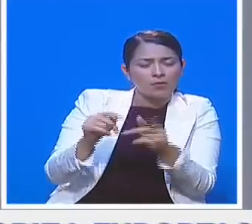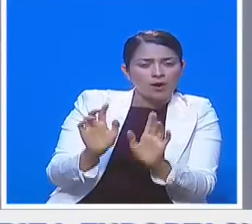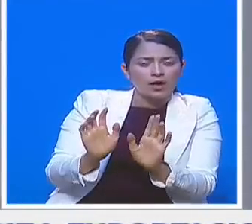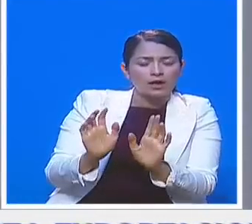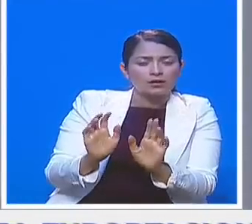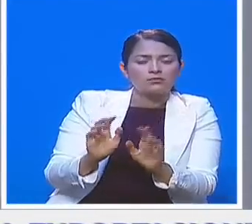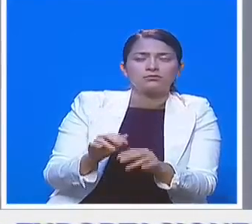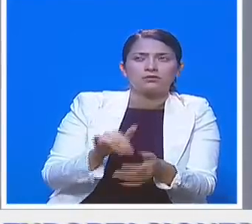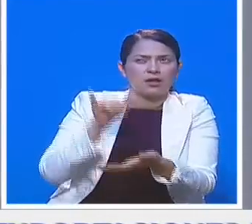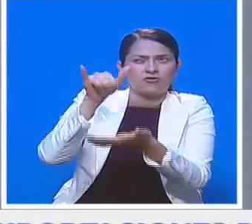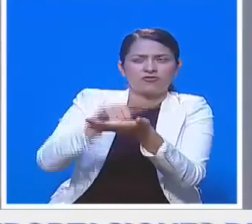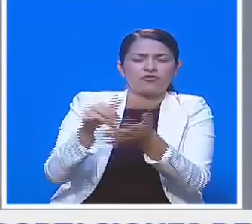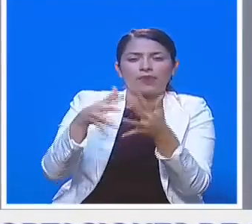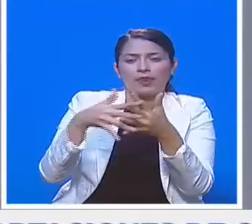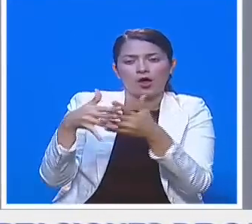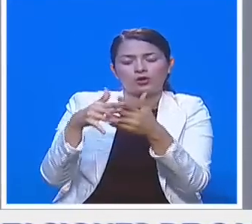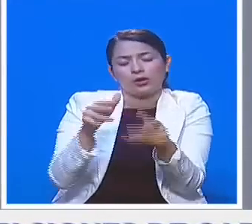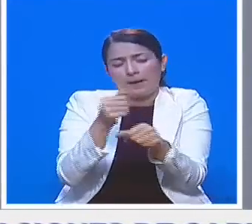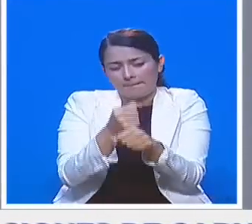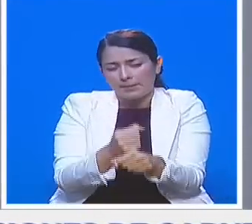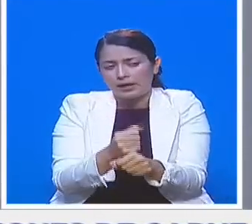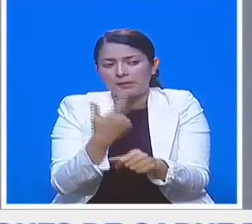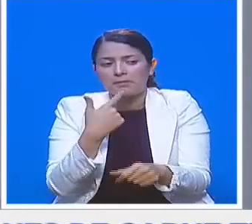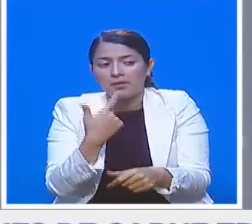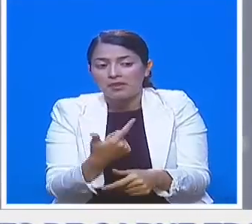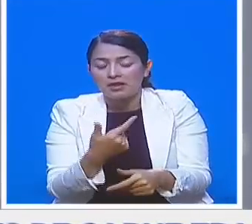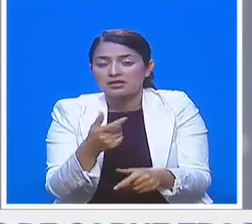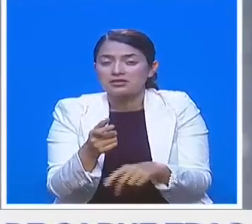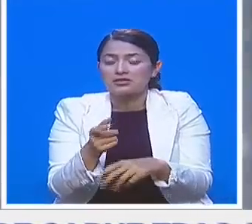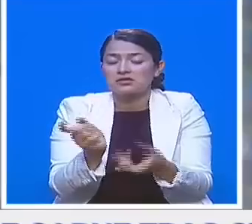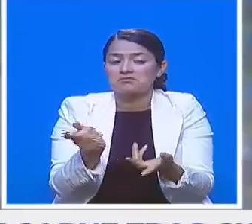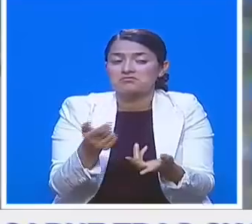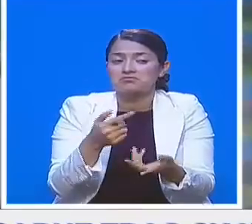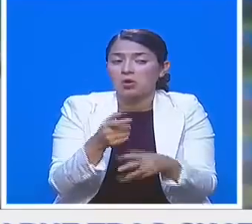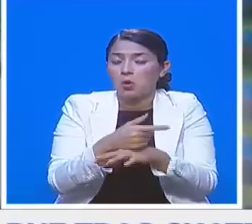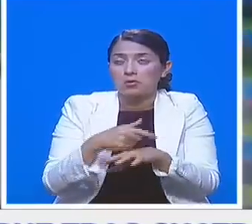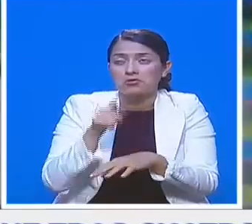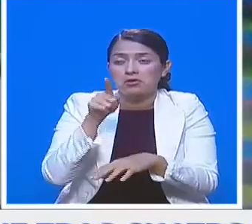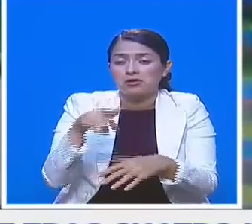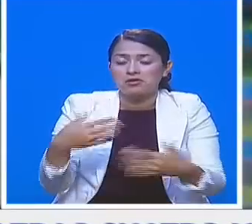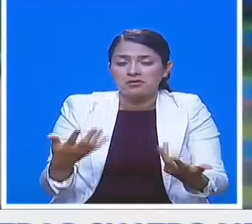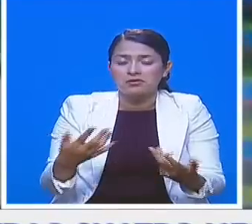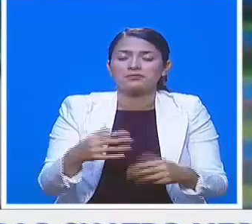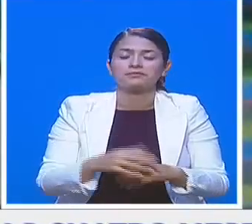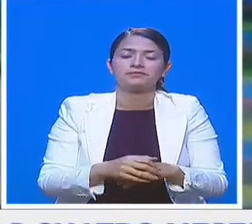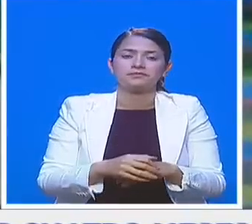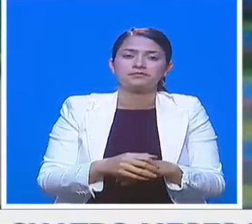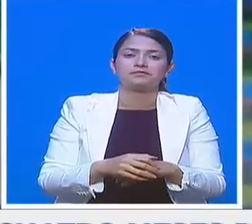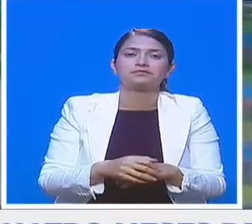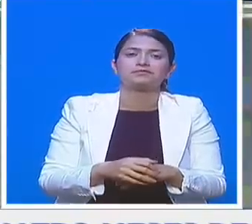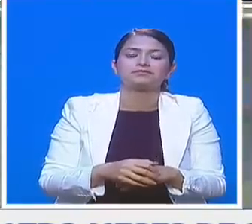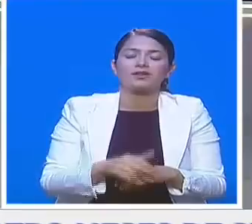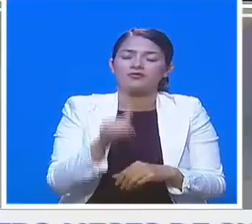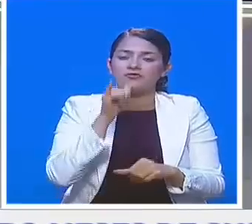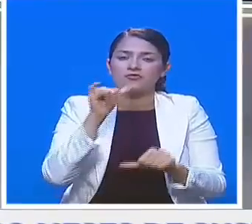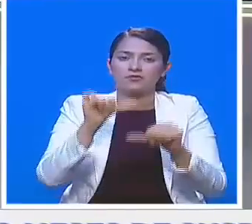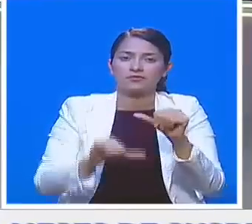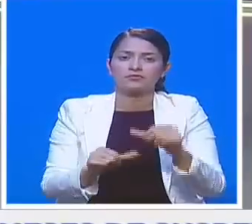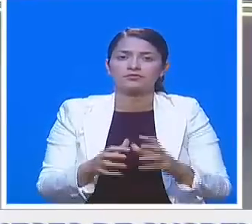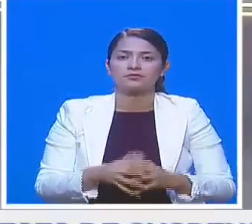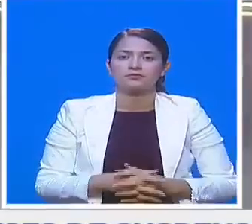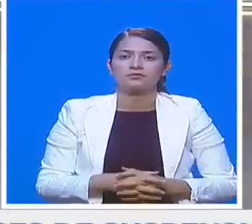claridad en cuanto a la orden emitida el día de ayer. Diana Vázquez está justamente con los detalles. Adelante, te escuchamos,